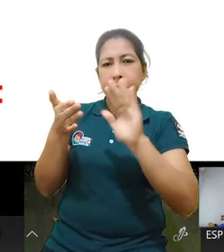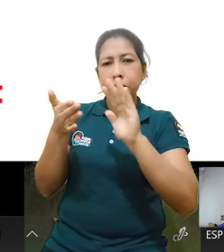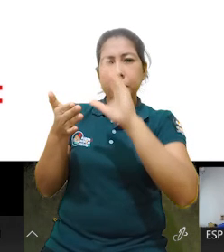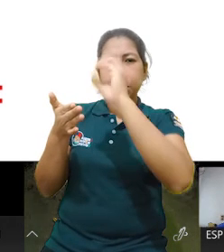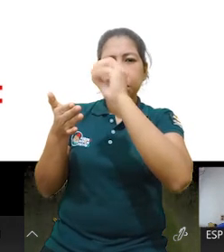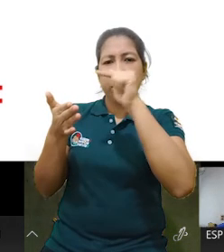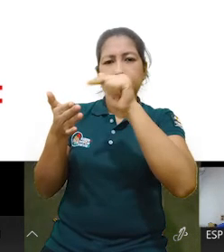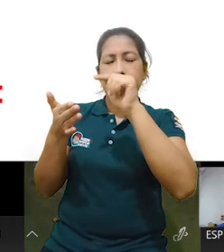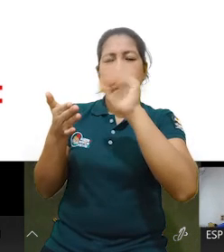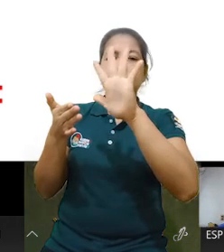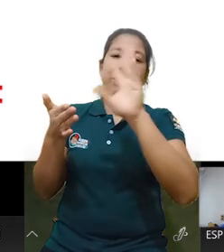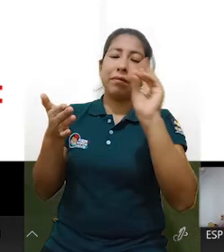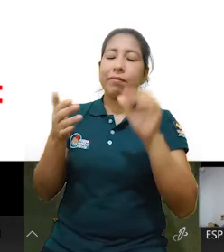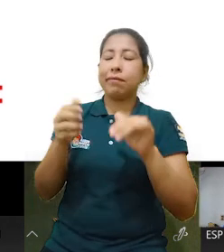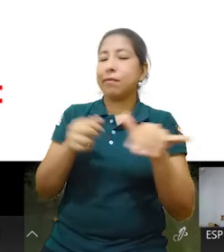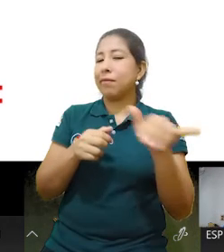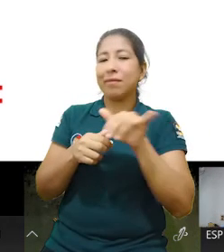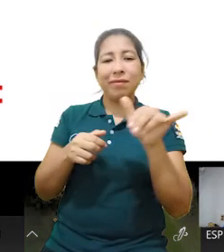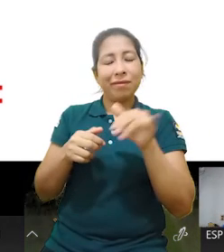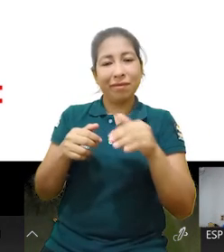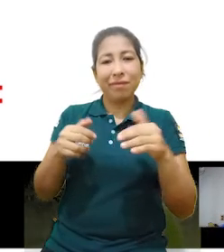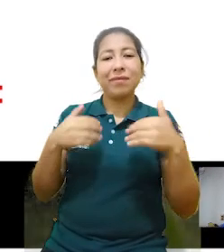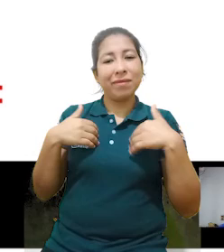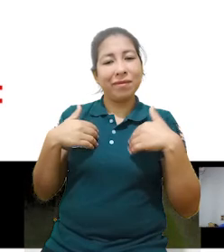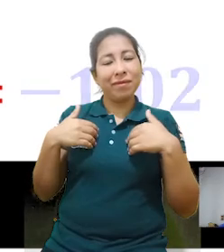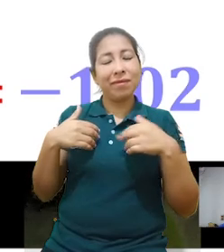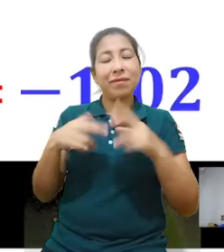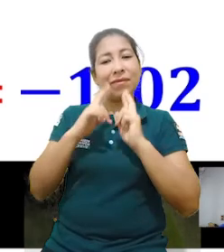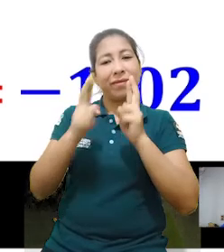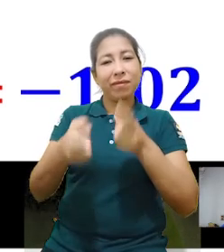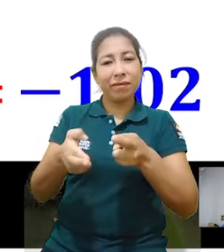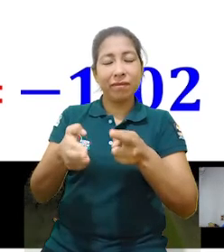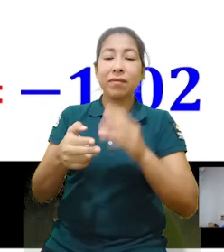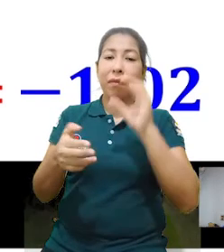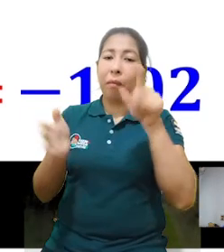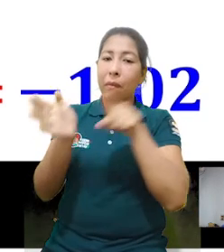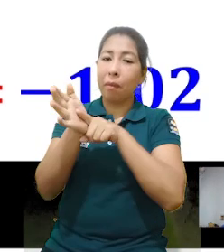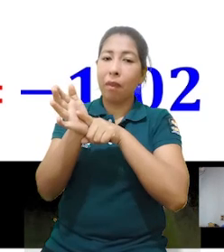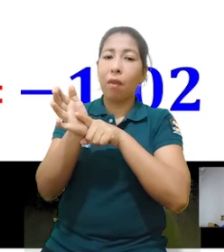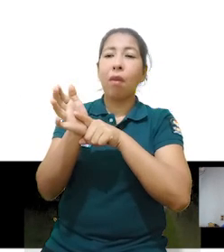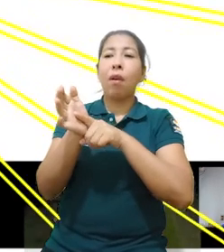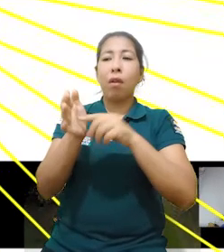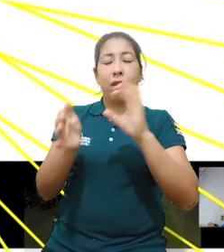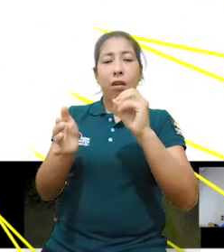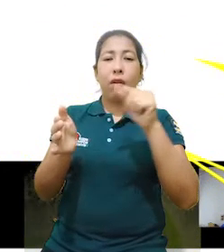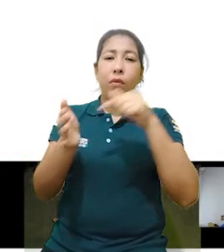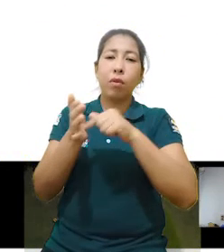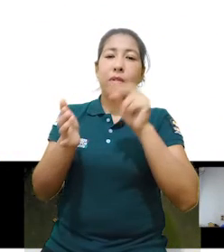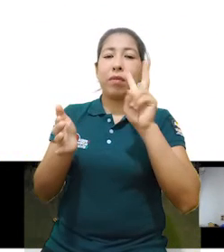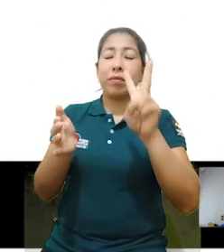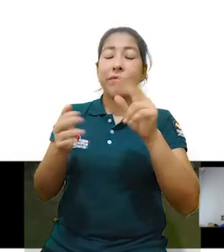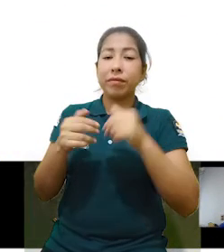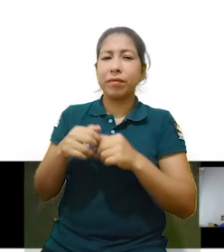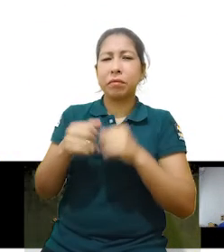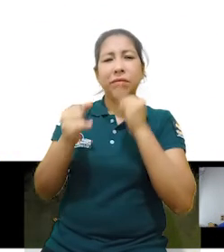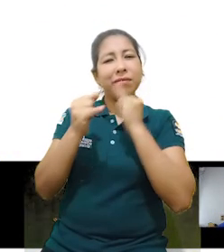0.57. Anotamos igual y tenemos el mismo resultado, menos 1.02. Finalmente